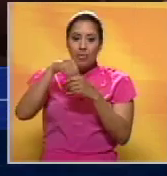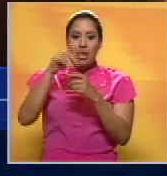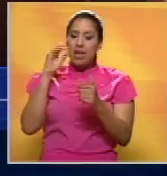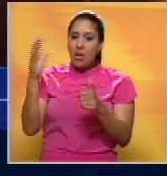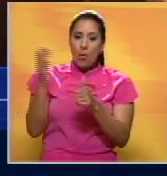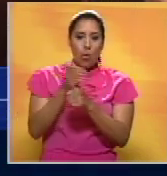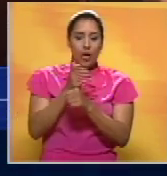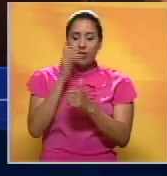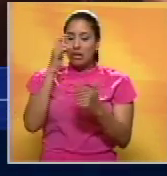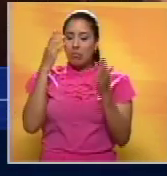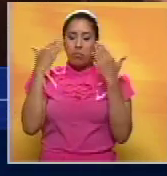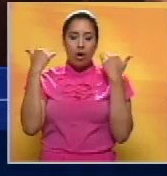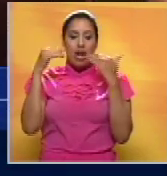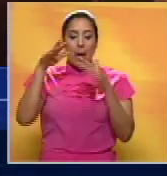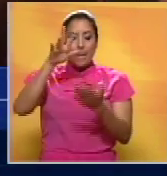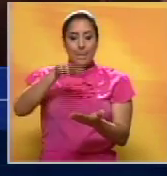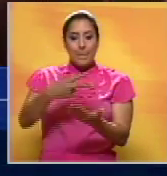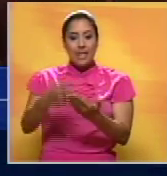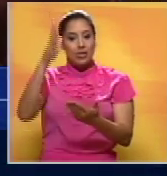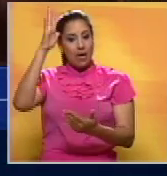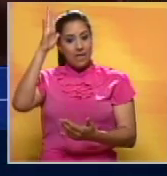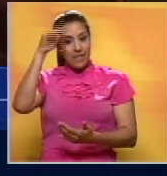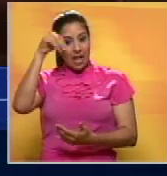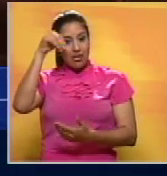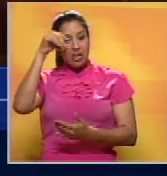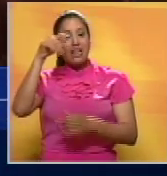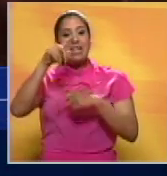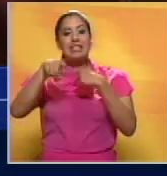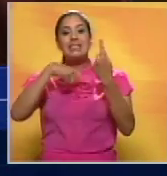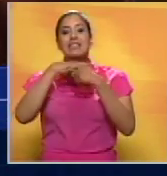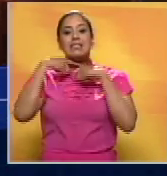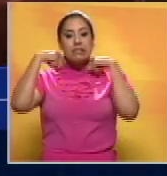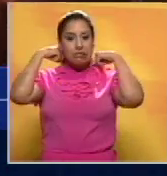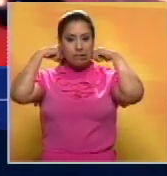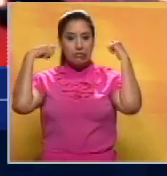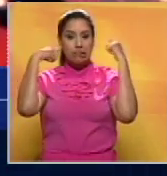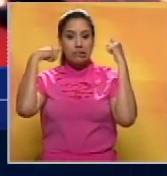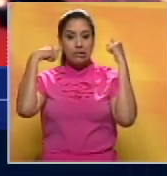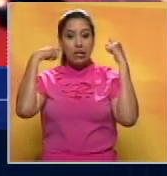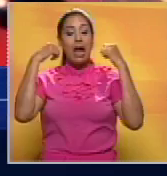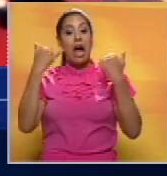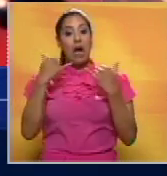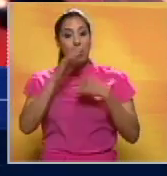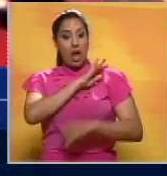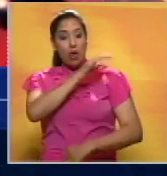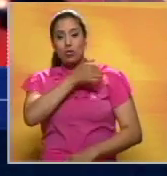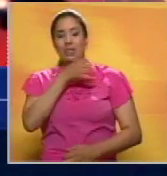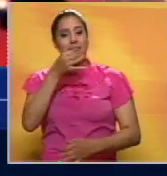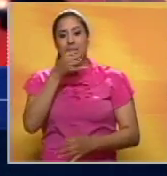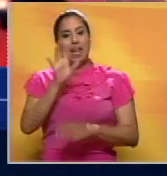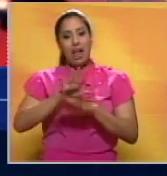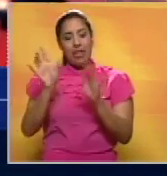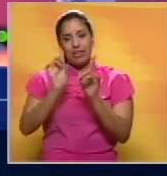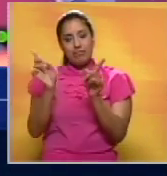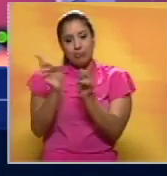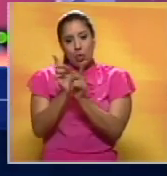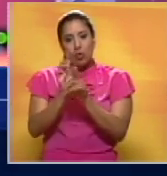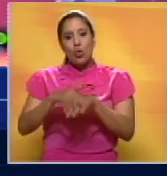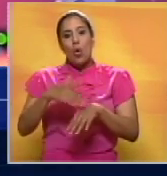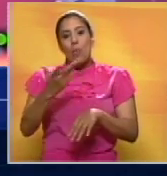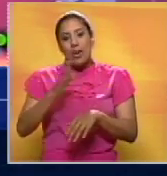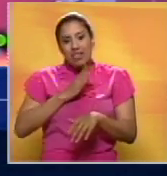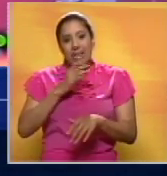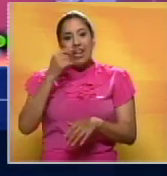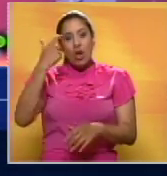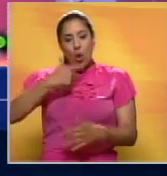lo encontró inconsciente en el suelo del baño con una cinta alrededor del cuello. Las autoridades no quisieron señalar las razones que podría